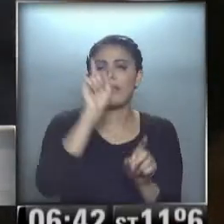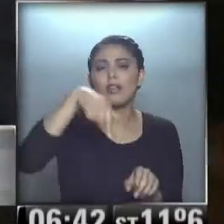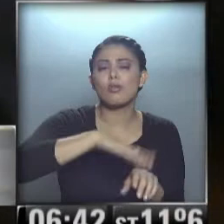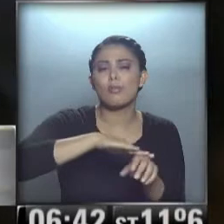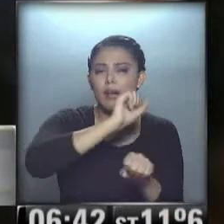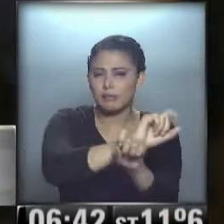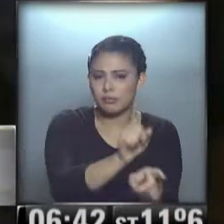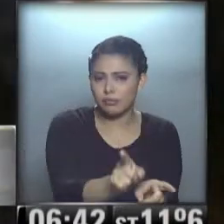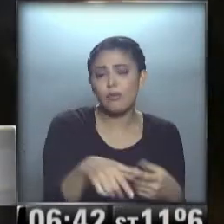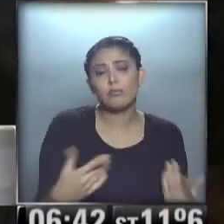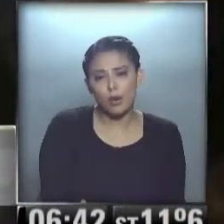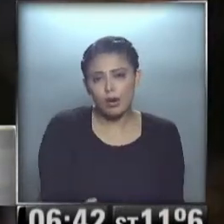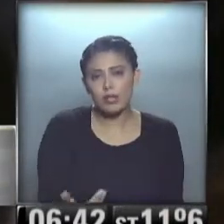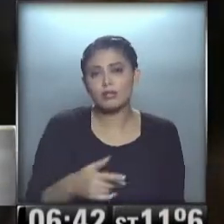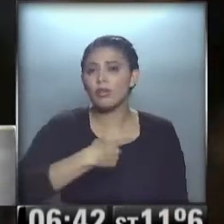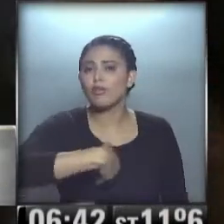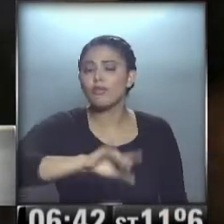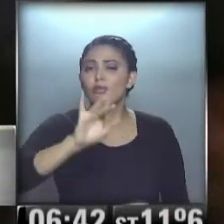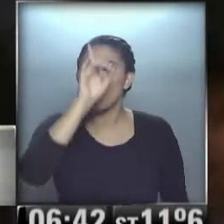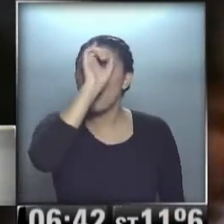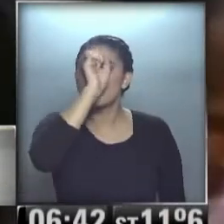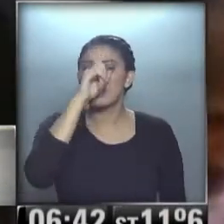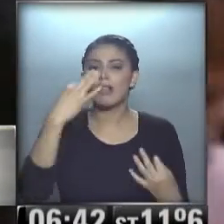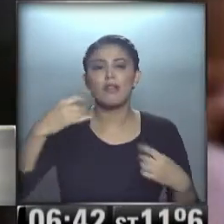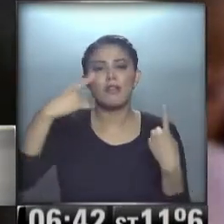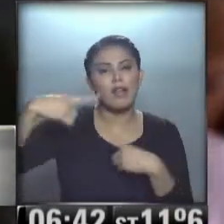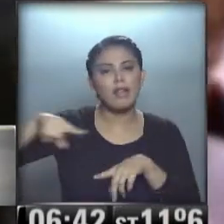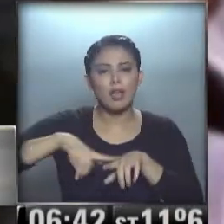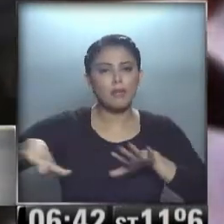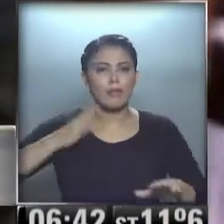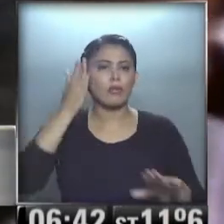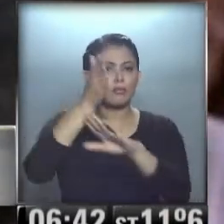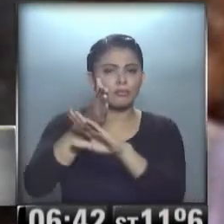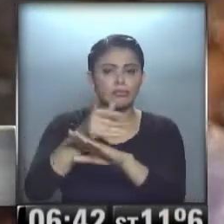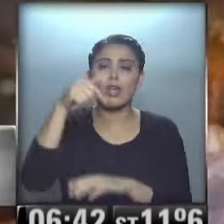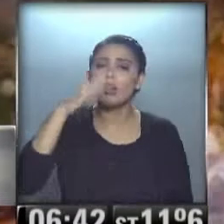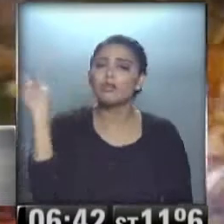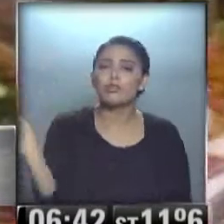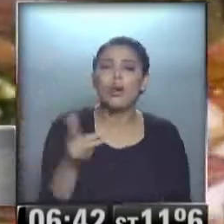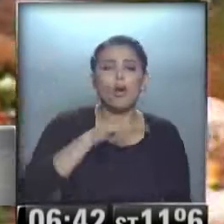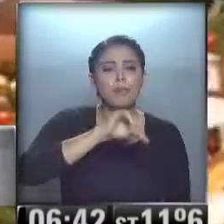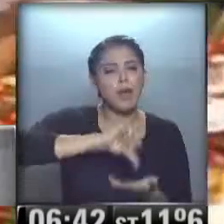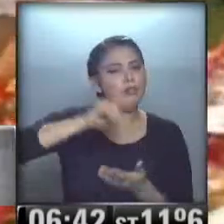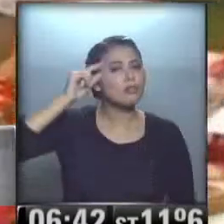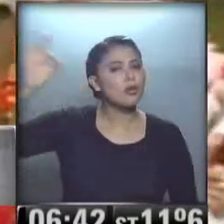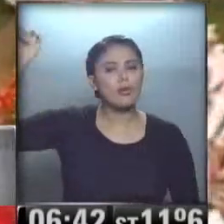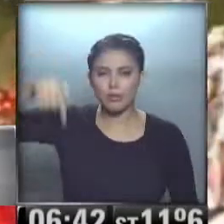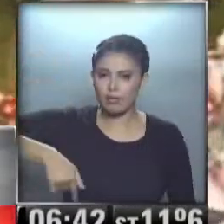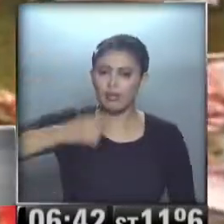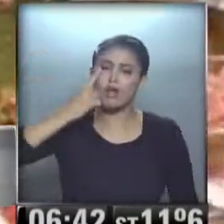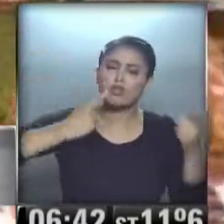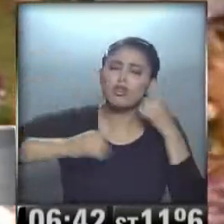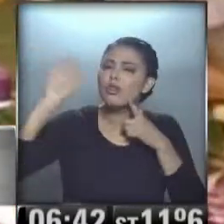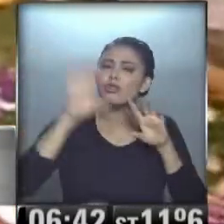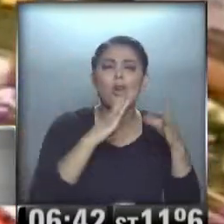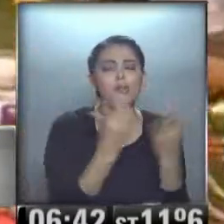encarcelamiento, lo que le llevó al hospital en varias ocasiones. Sudáfrica llora su pérdida. Todo el mundo lo